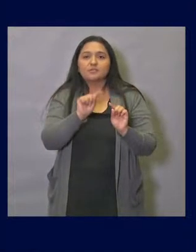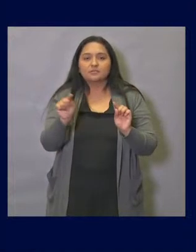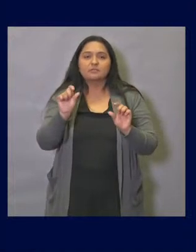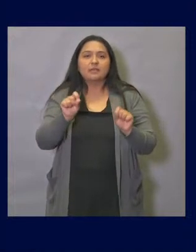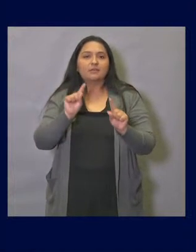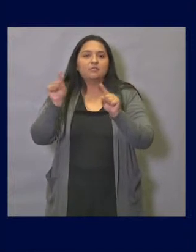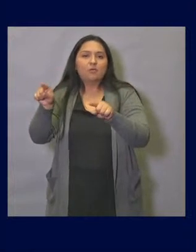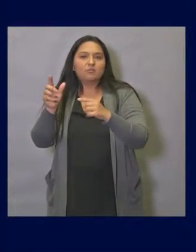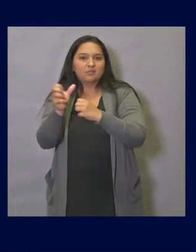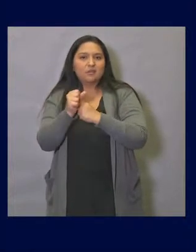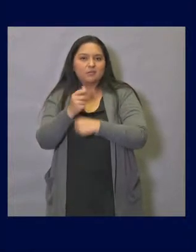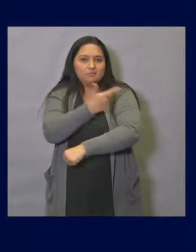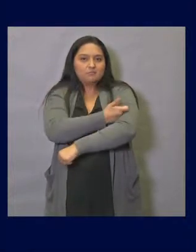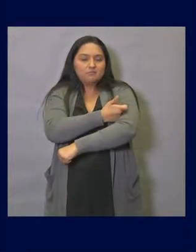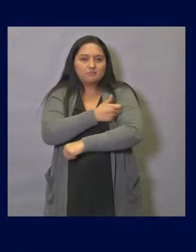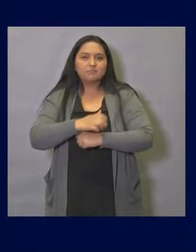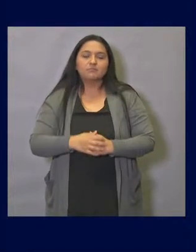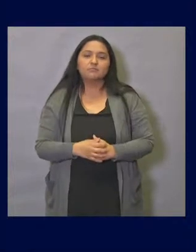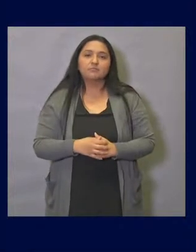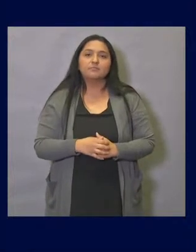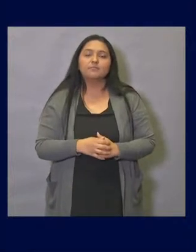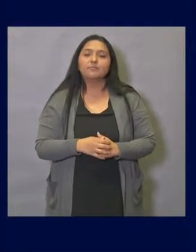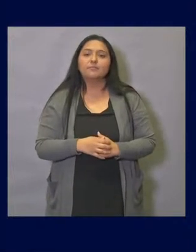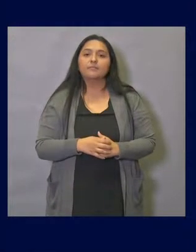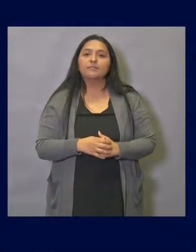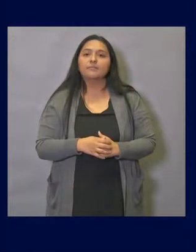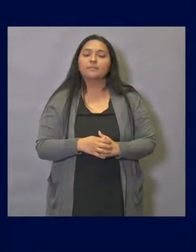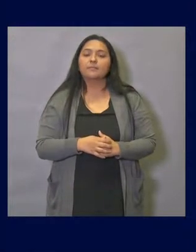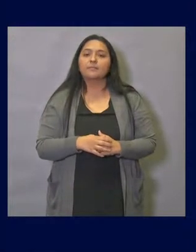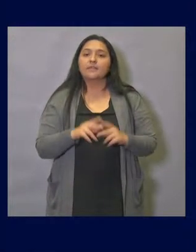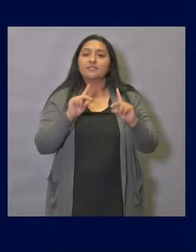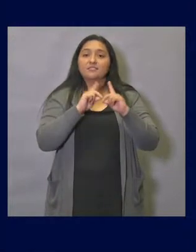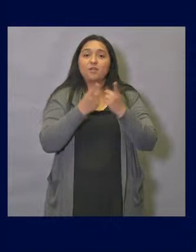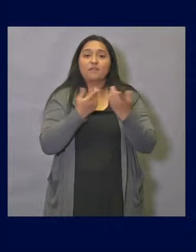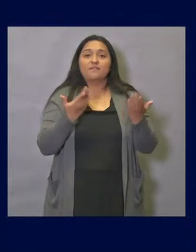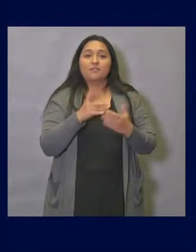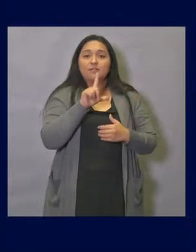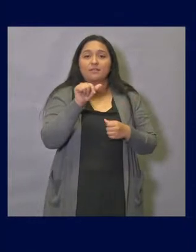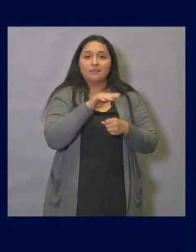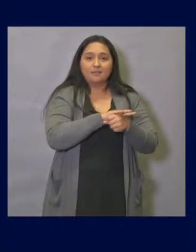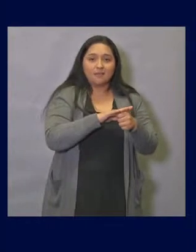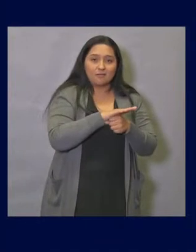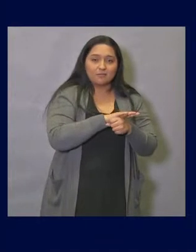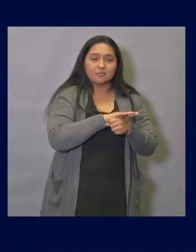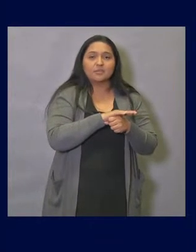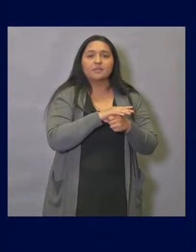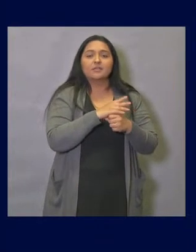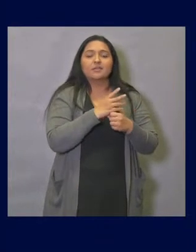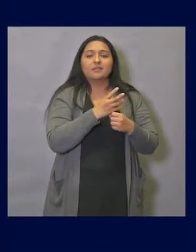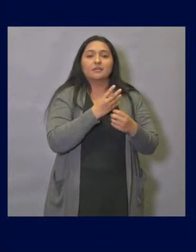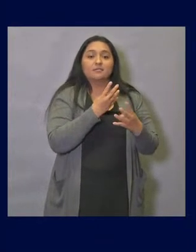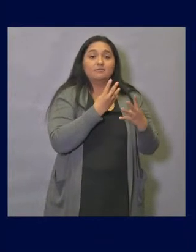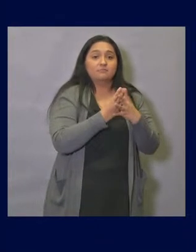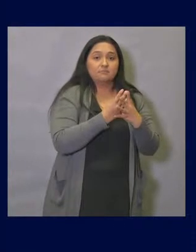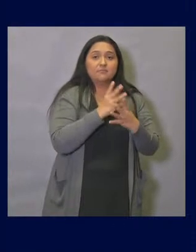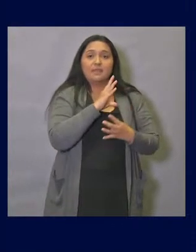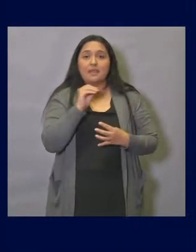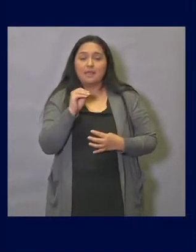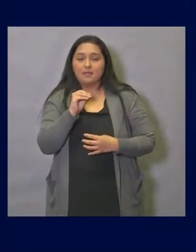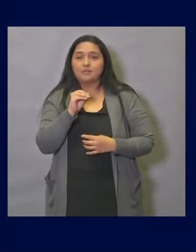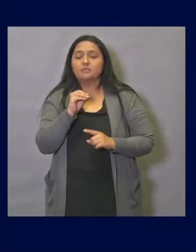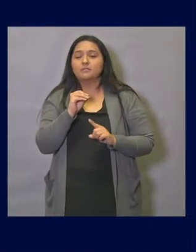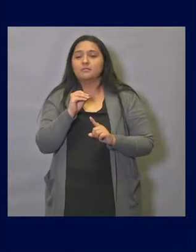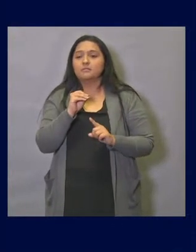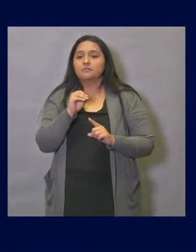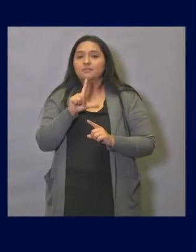vacuna. El Departamento del Alguacil del Condado de Los Ángeles y el Departamento de Policía de la Ciudad